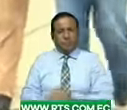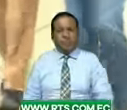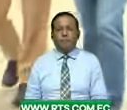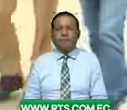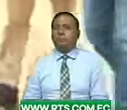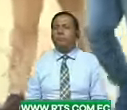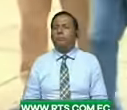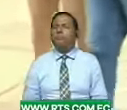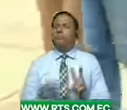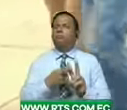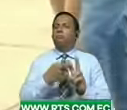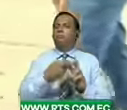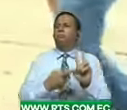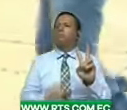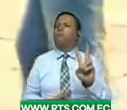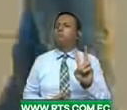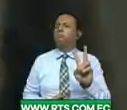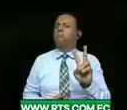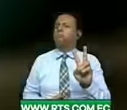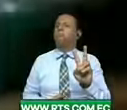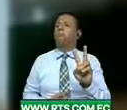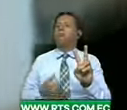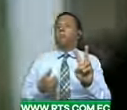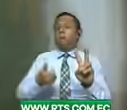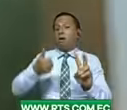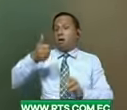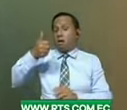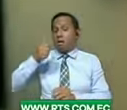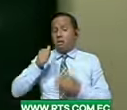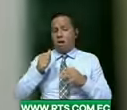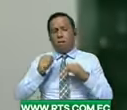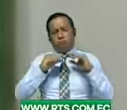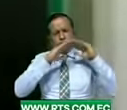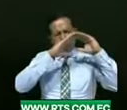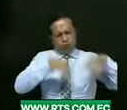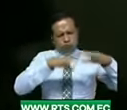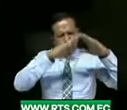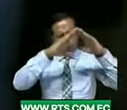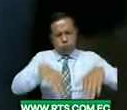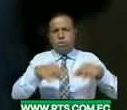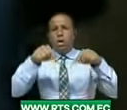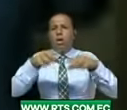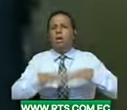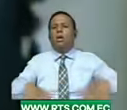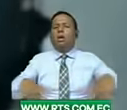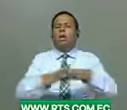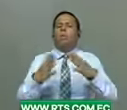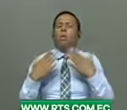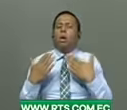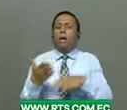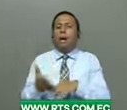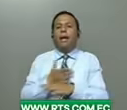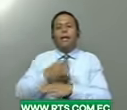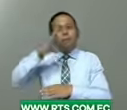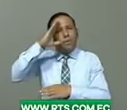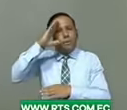Se trata de dos hombres detenidos durante allanamientos efectuados en Guayaquil, que forman parte del